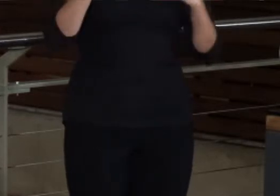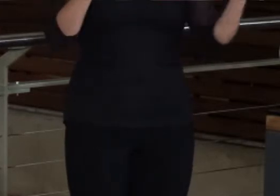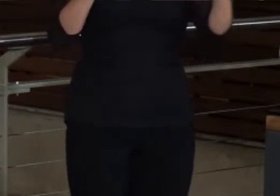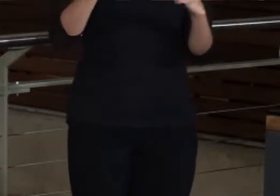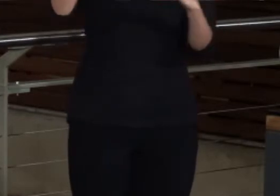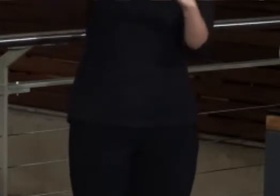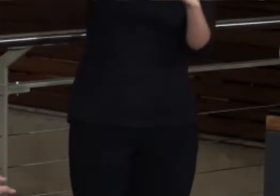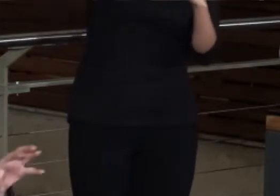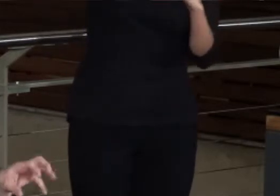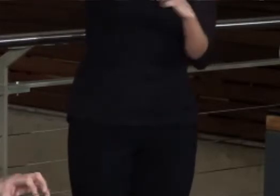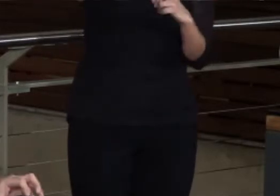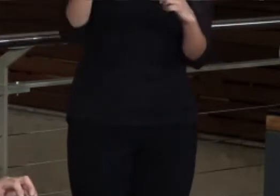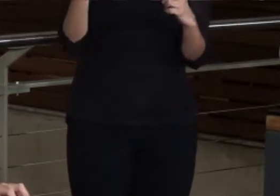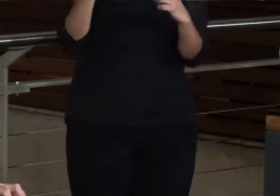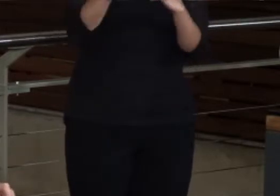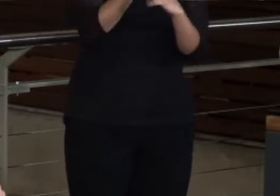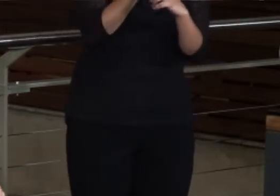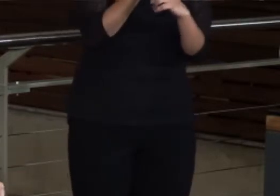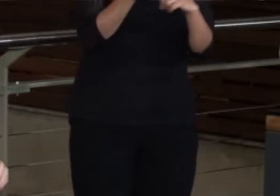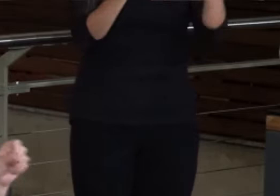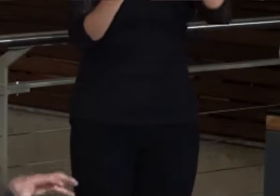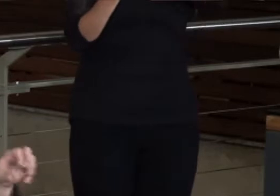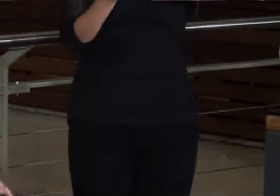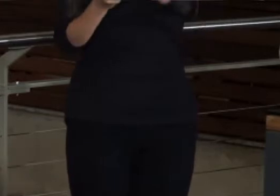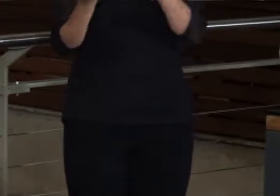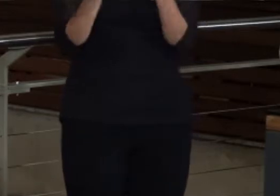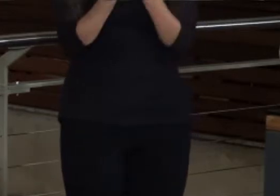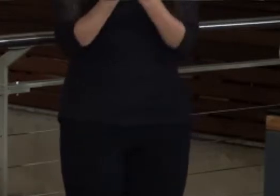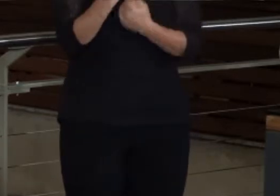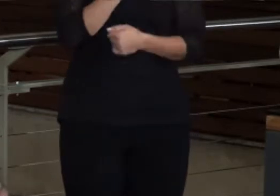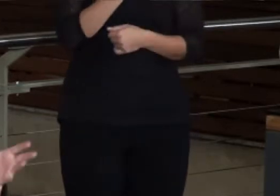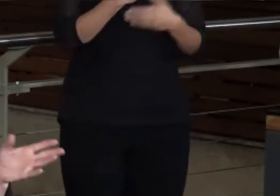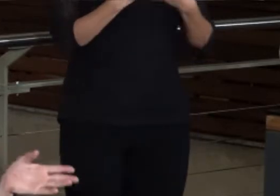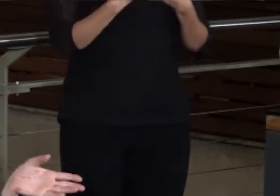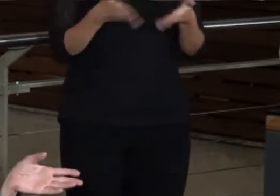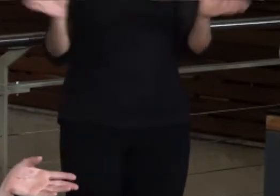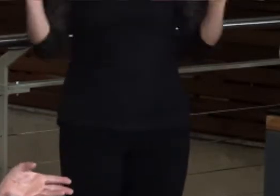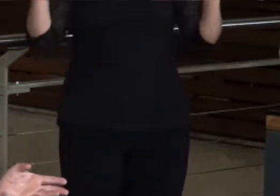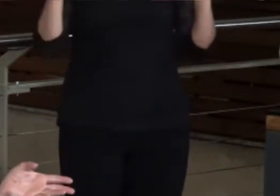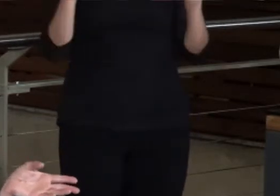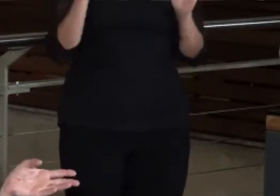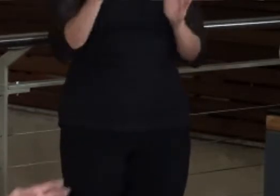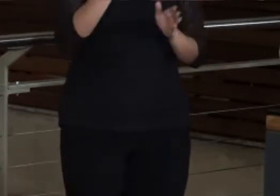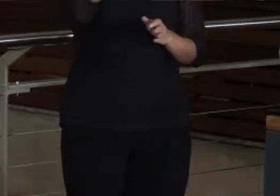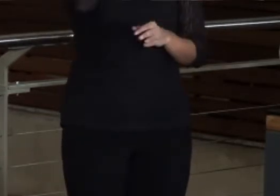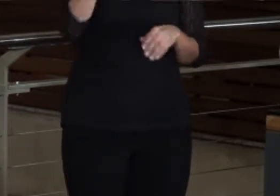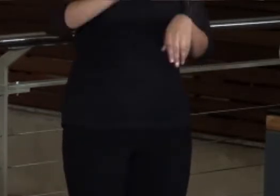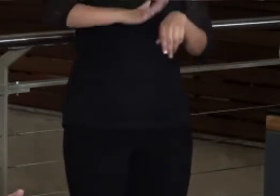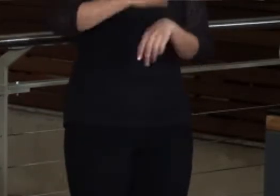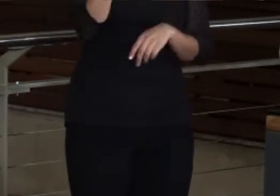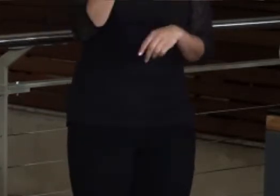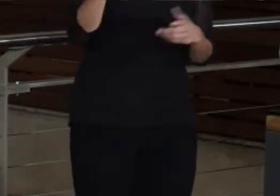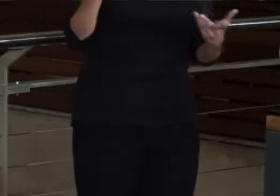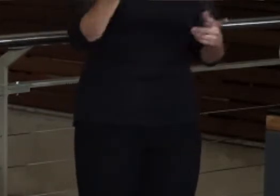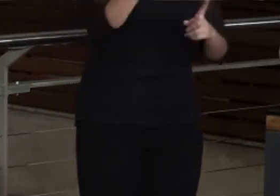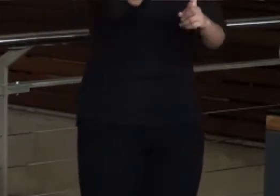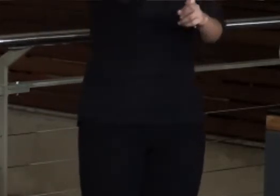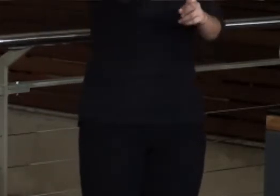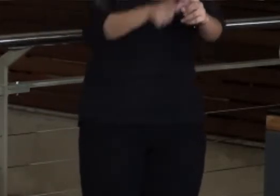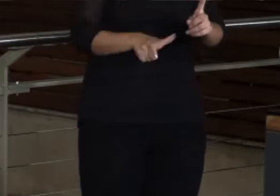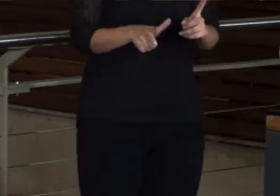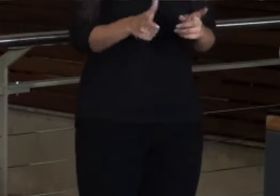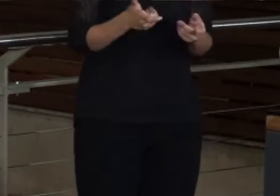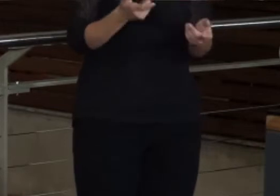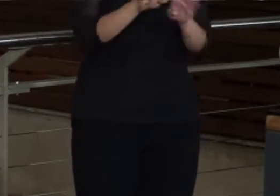increíble las cosas que puedo contar cada vez que no es porque tenga simplemente porque es